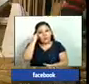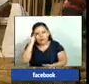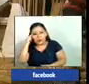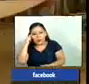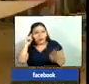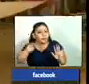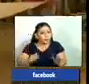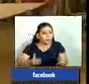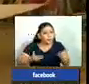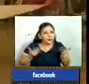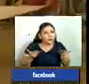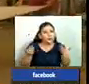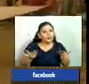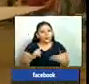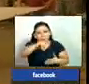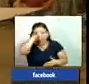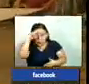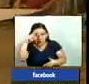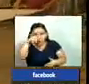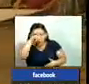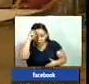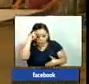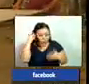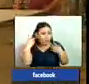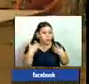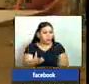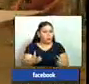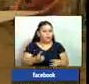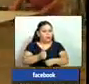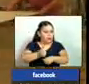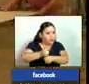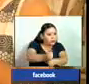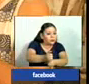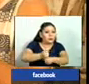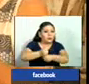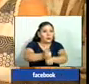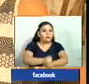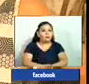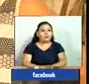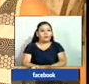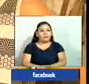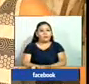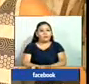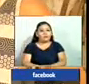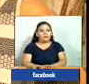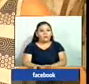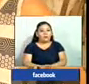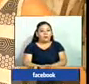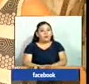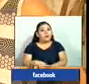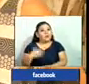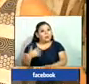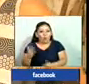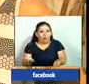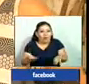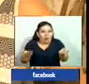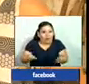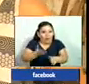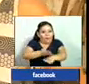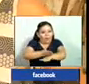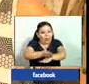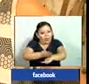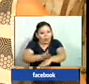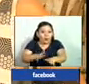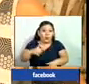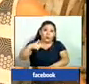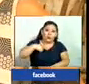aprietos para producir pedidos completos se puso bien escaso algunas veces